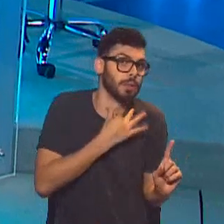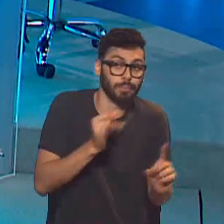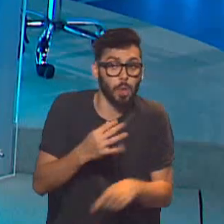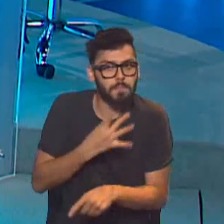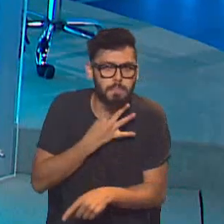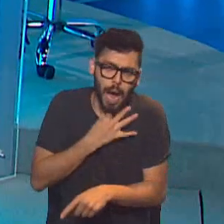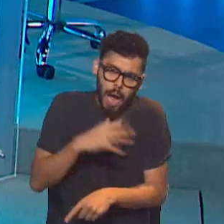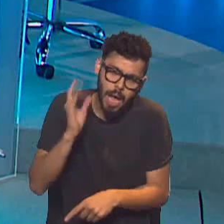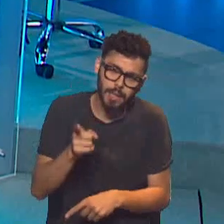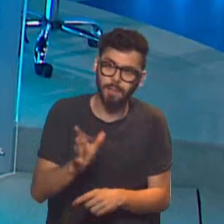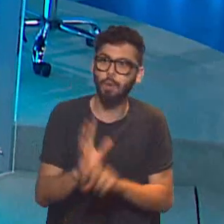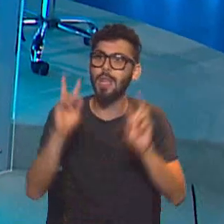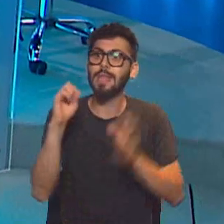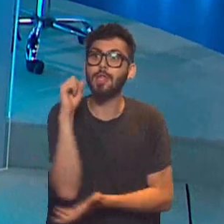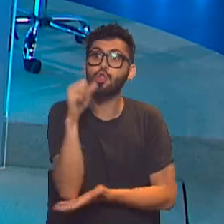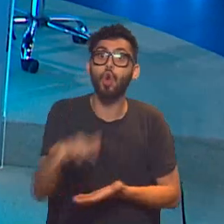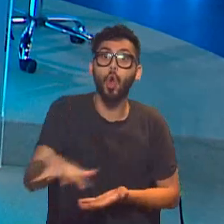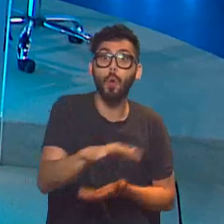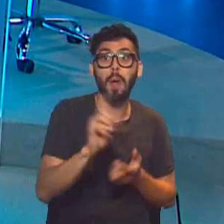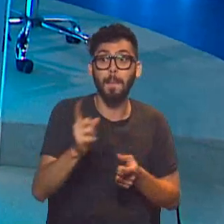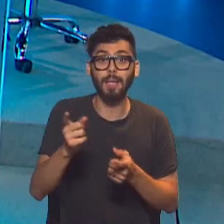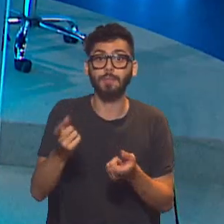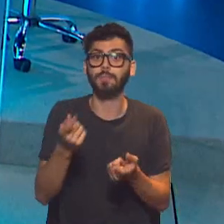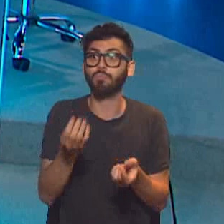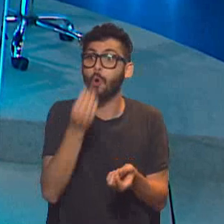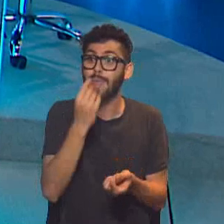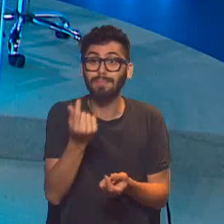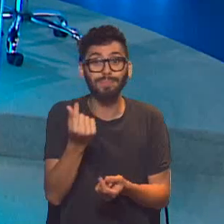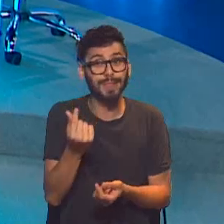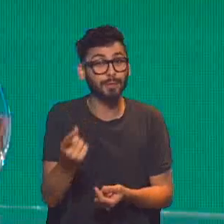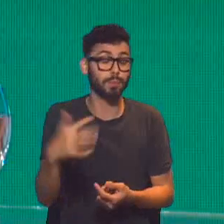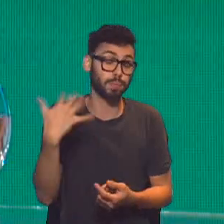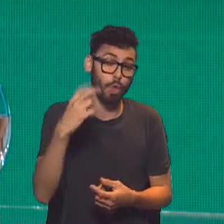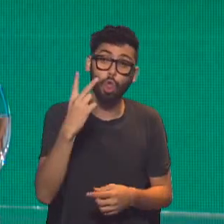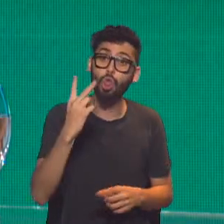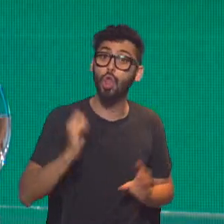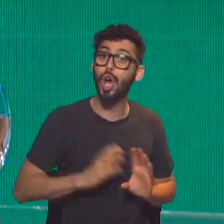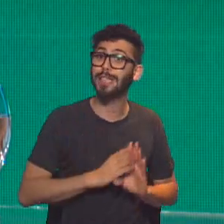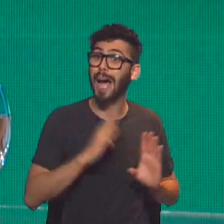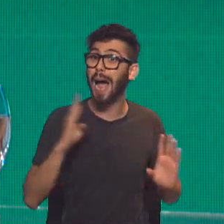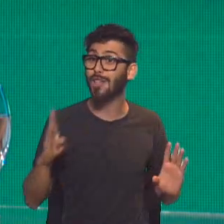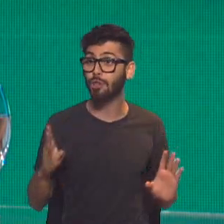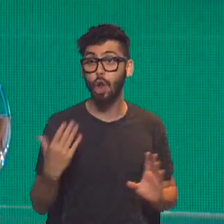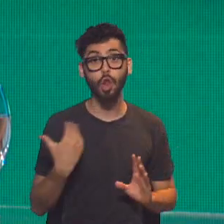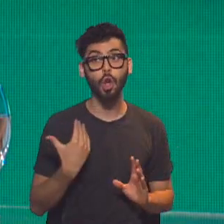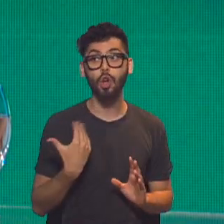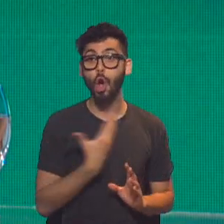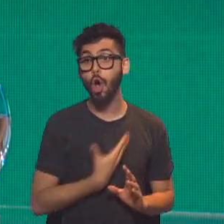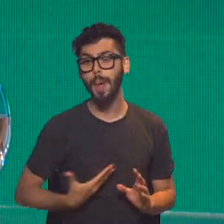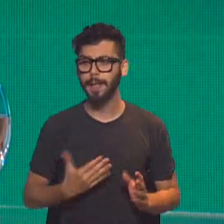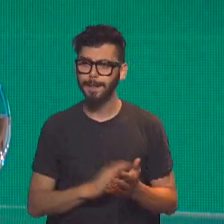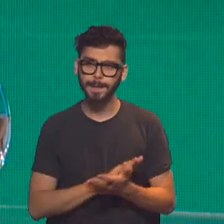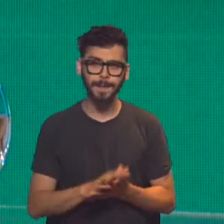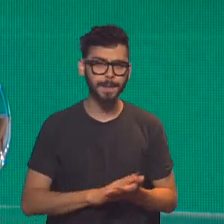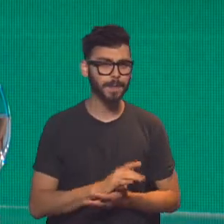situación económica y lo que está pasando con los precios de los alimentos, que después de 2 años el gobierno no le encuentra la vuelta